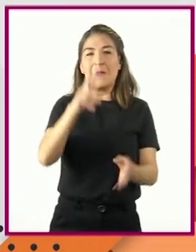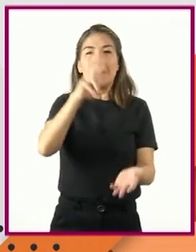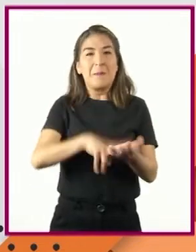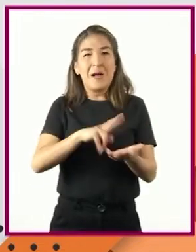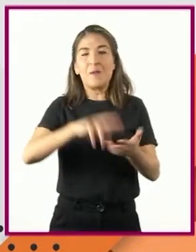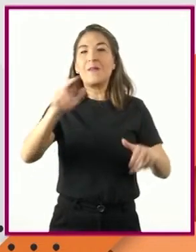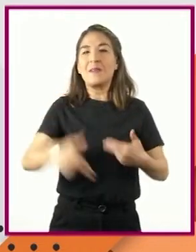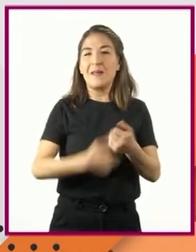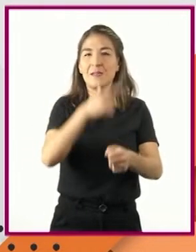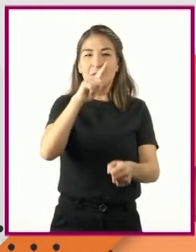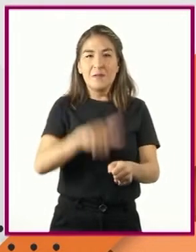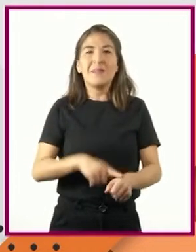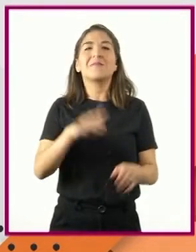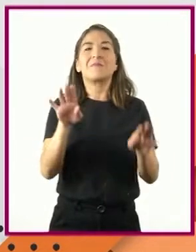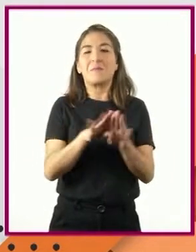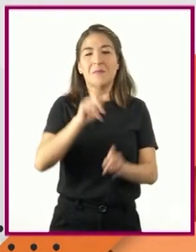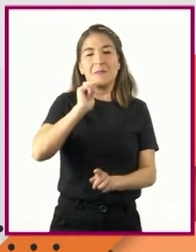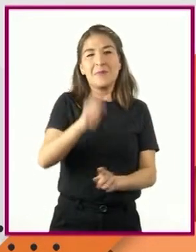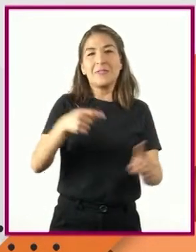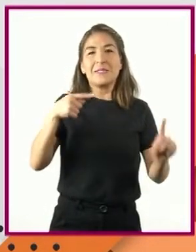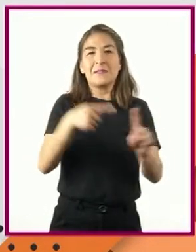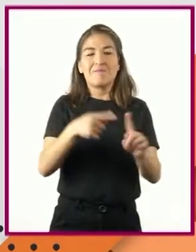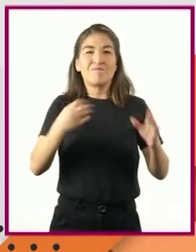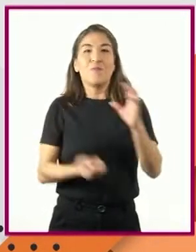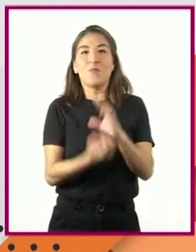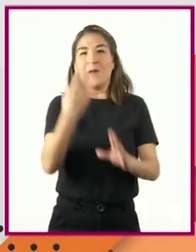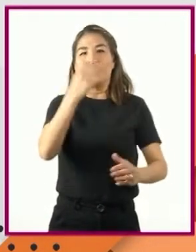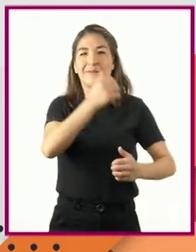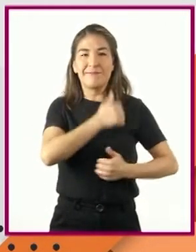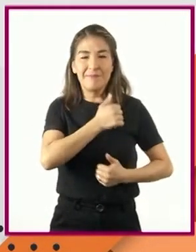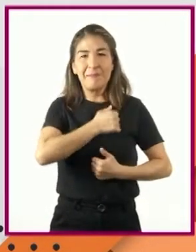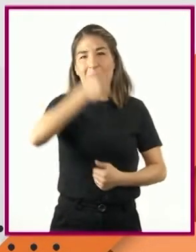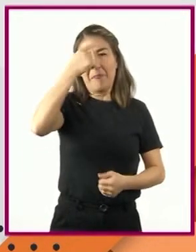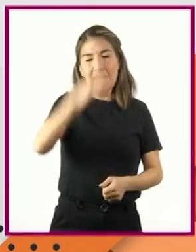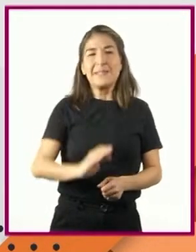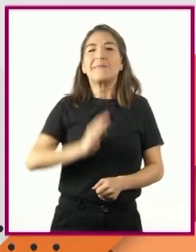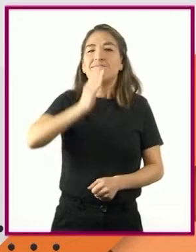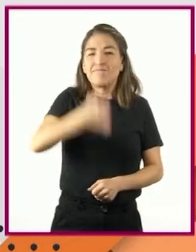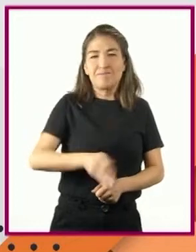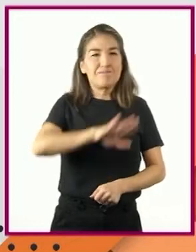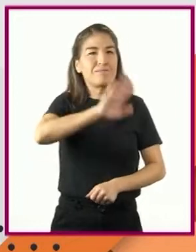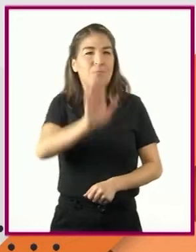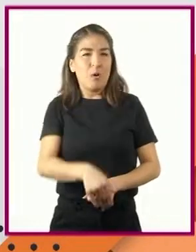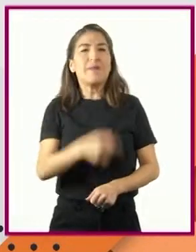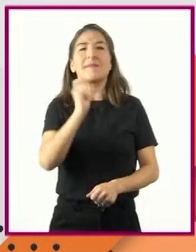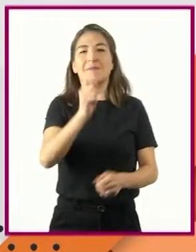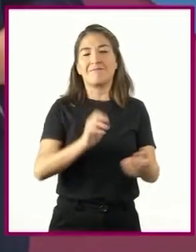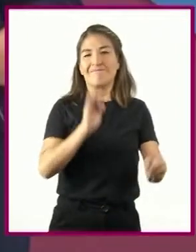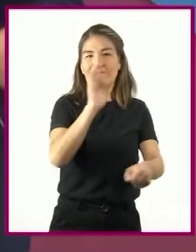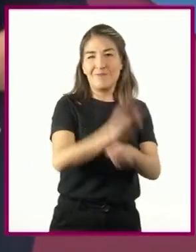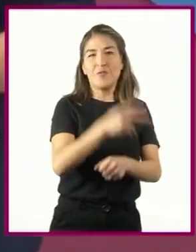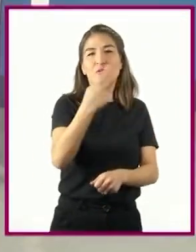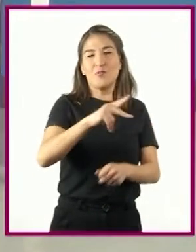valores nacionales se conformaron ejércitos dispuestos a morir en defensa de su nación.